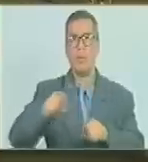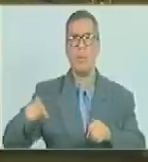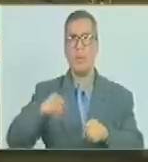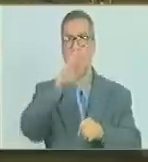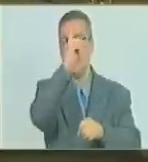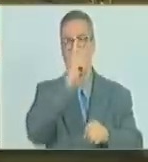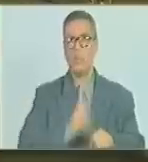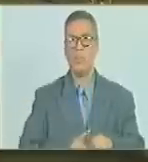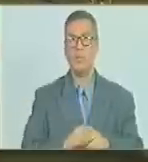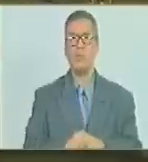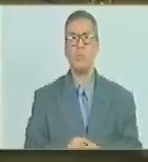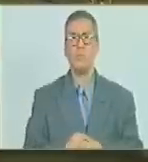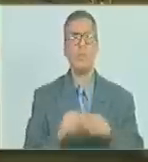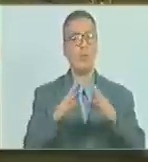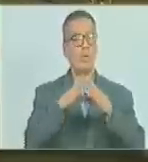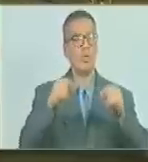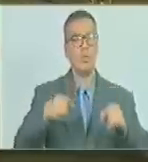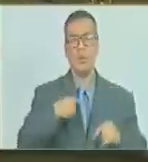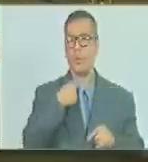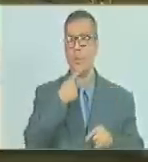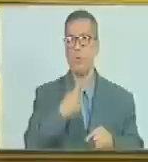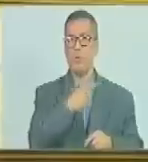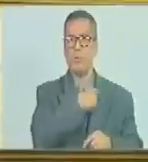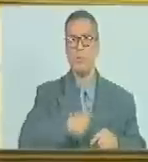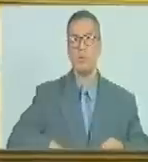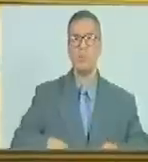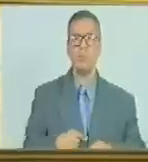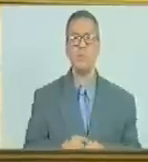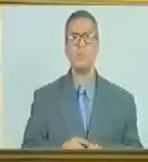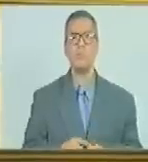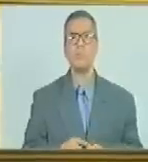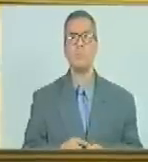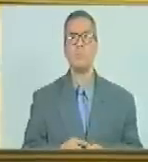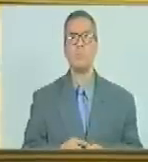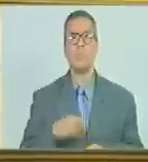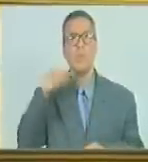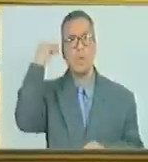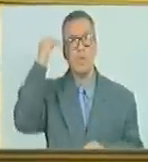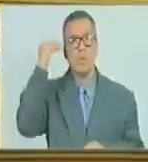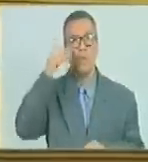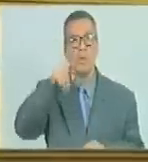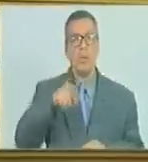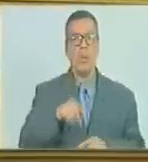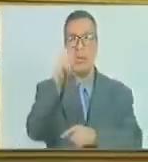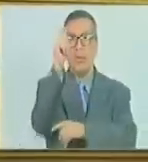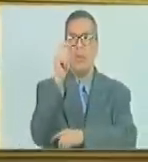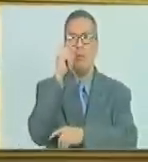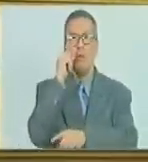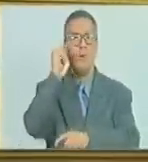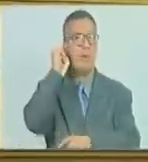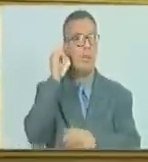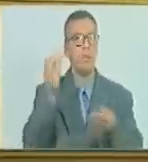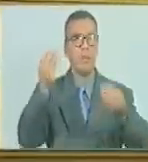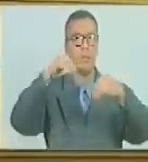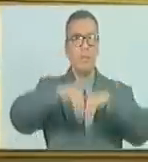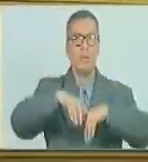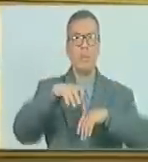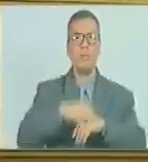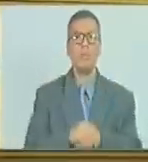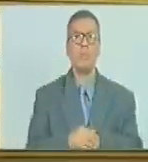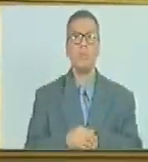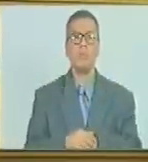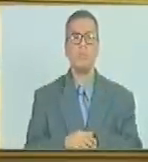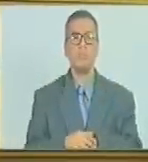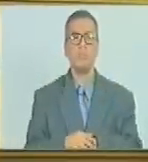con discapacidad. Es todo, ciudadano presidente. En consideración, las diputadas y diputados que estén de acuerdo